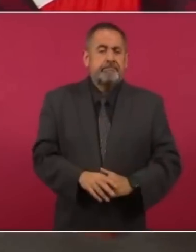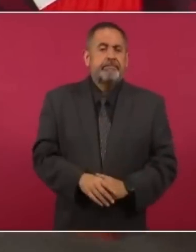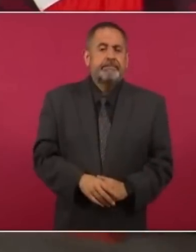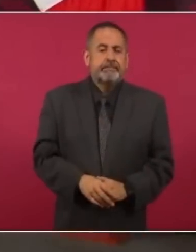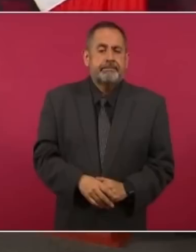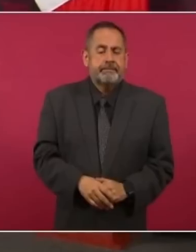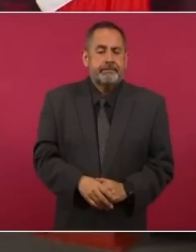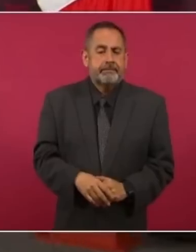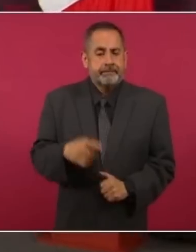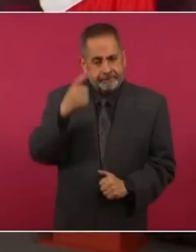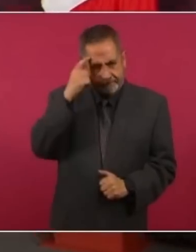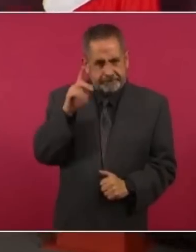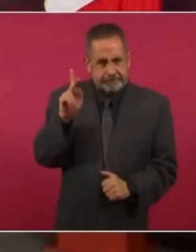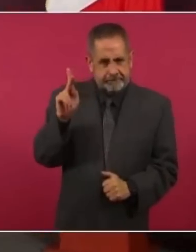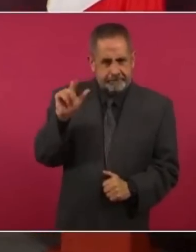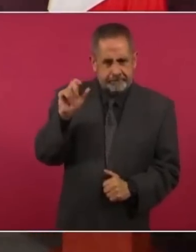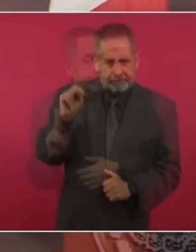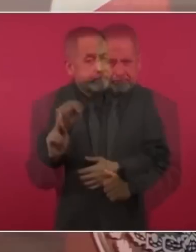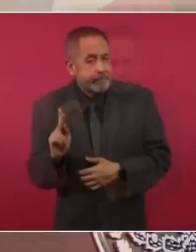Ese es el plan C.